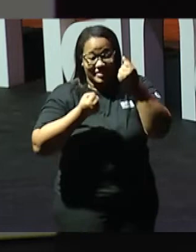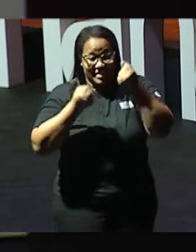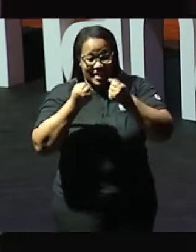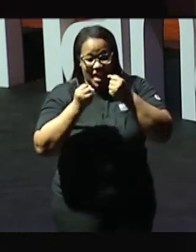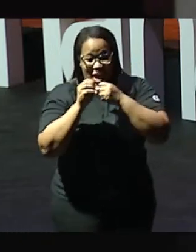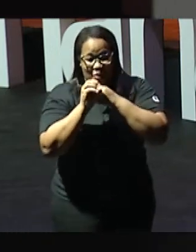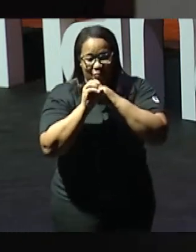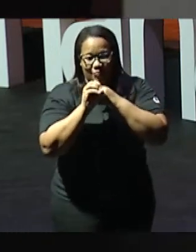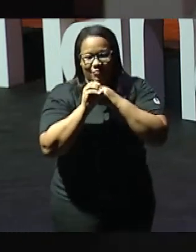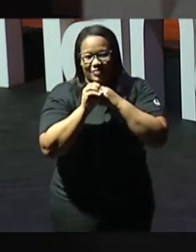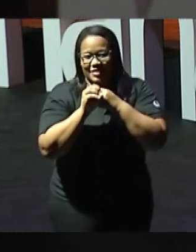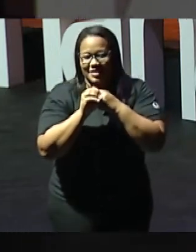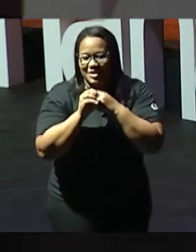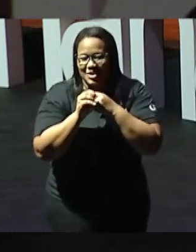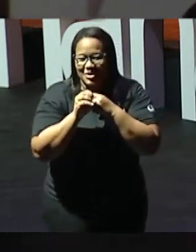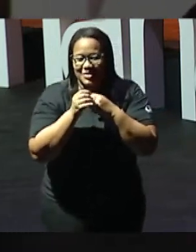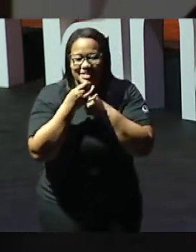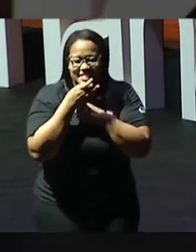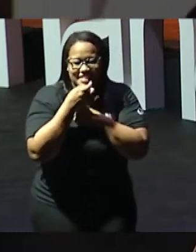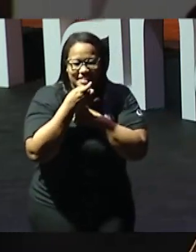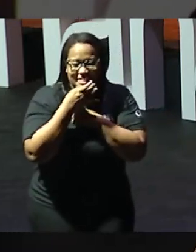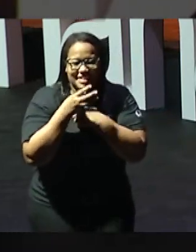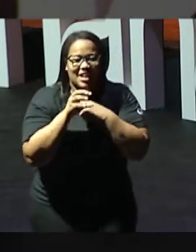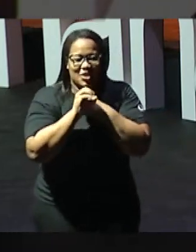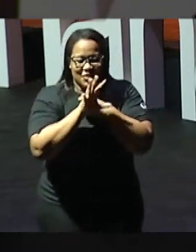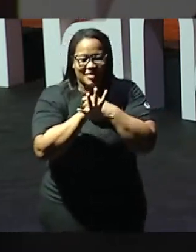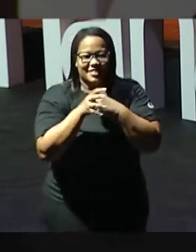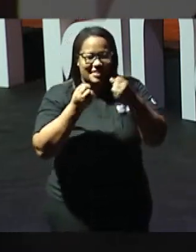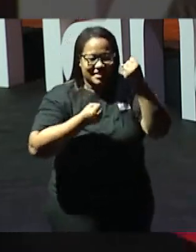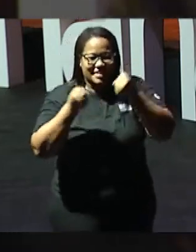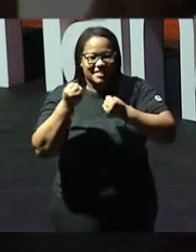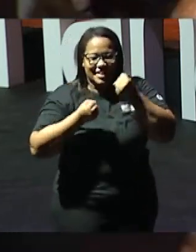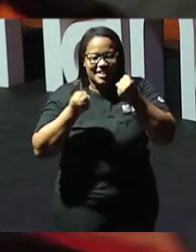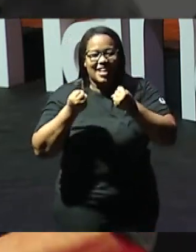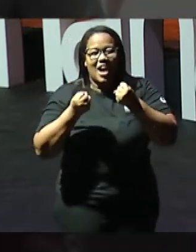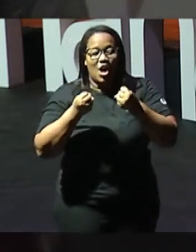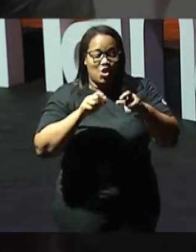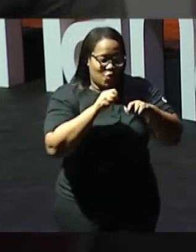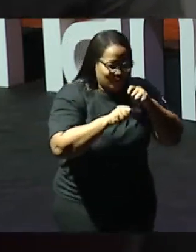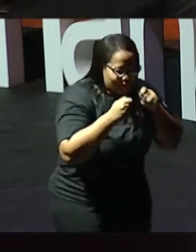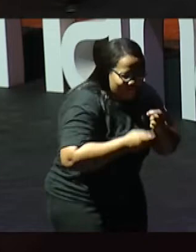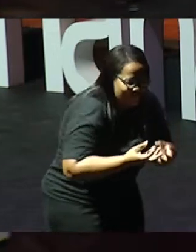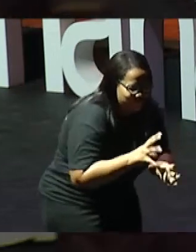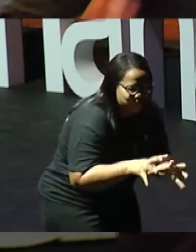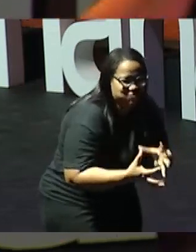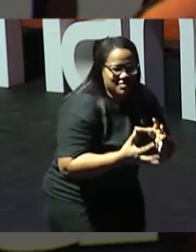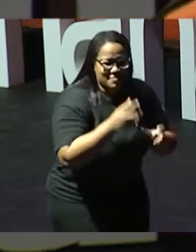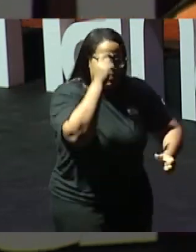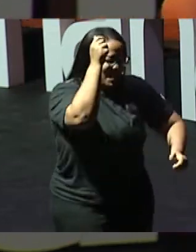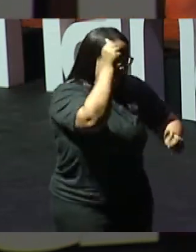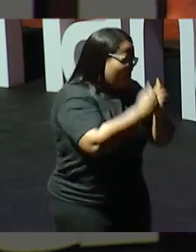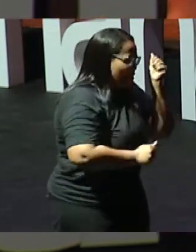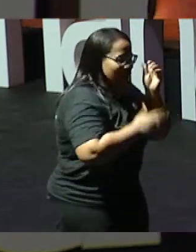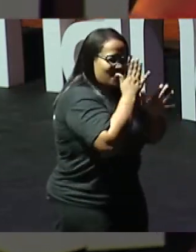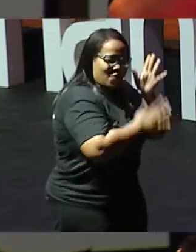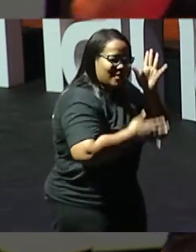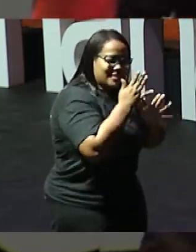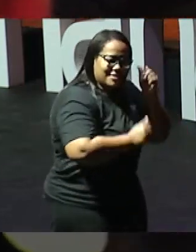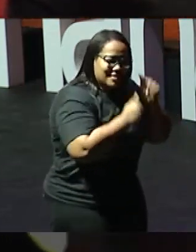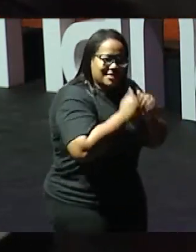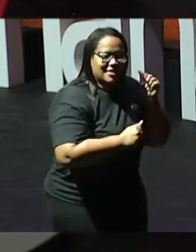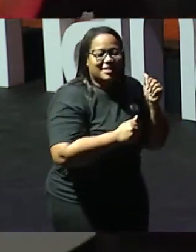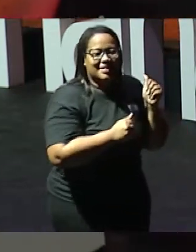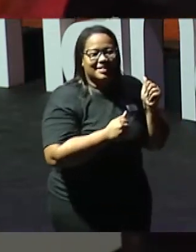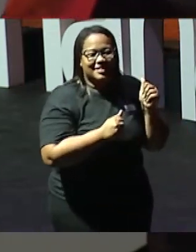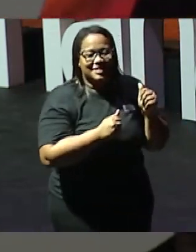lante de los faroles arriba al gallito prendo el gallito me voy corriendo y yo pirómano